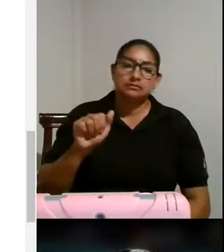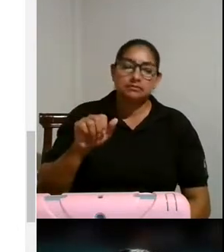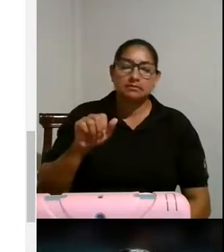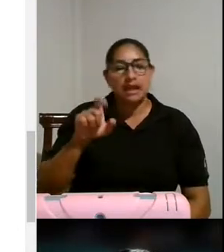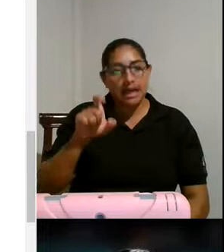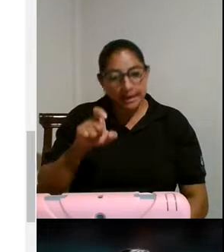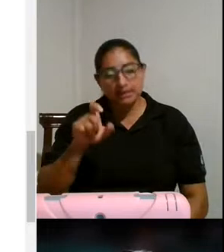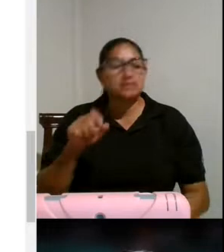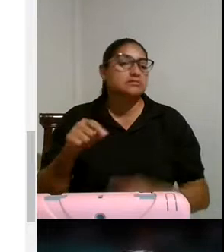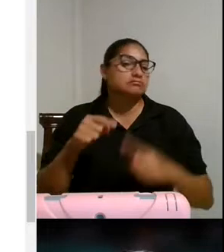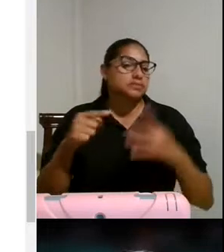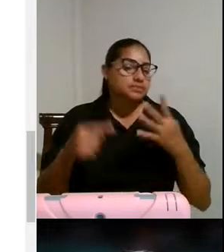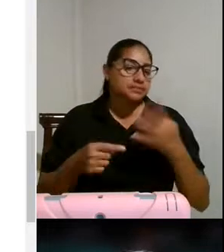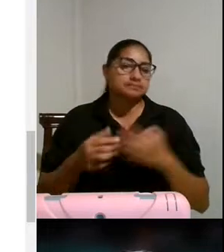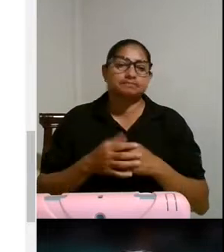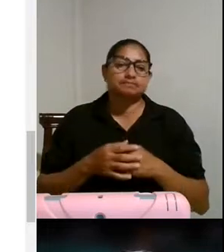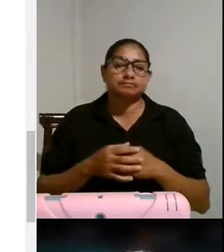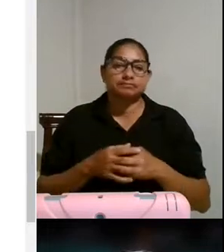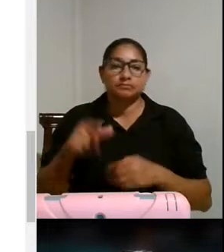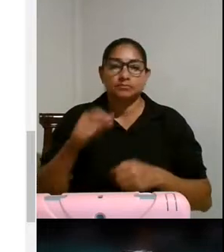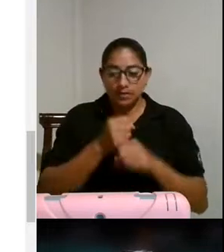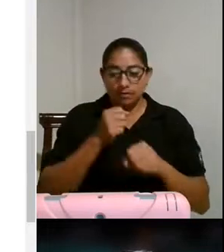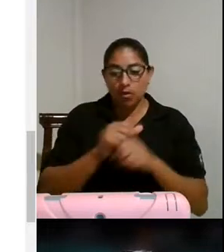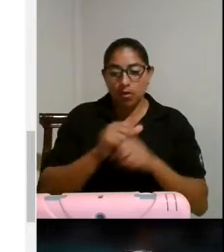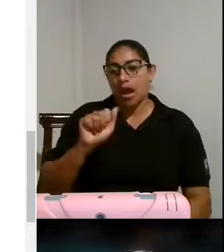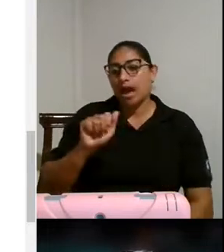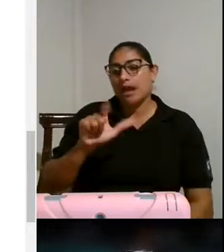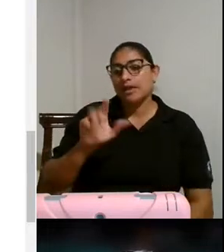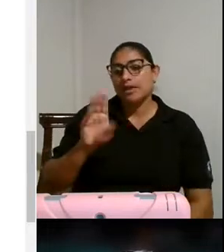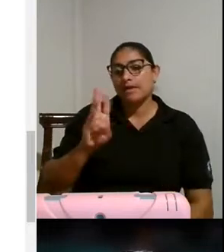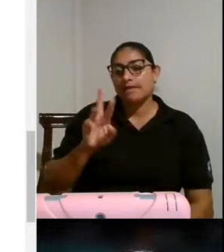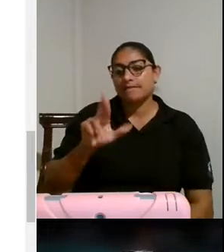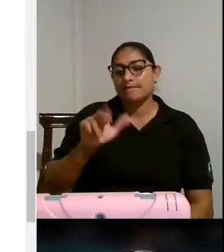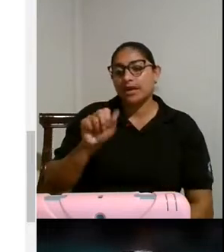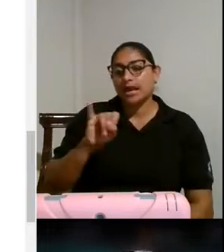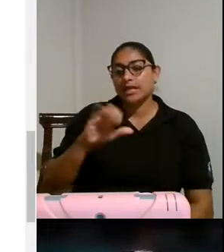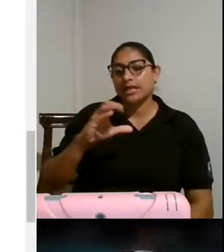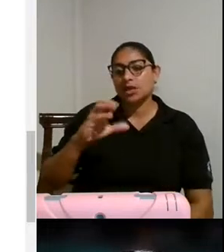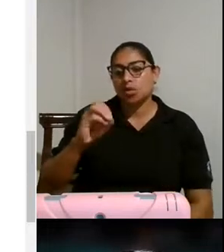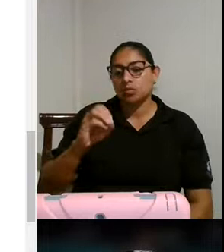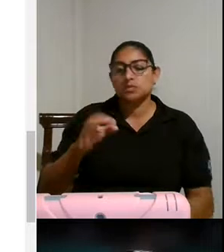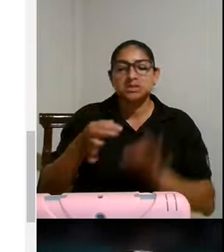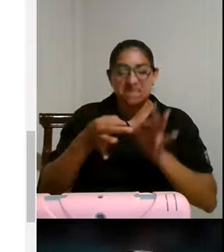Pero básicamente aquí es un trabajo algebraico con polinomios sencillos, ¿ok?